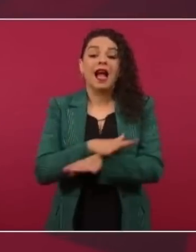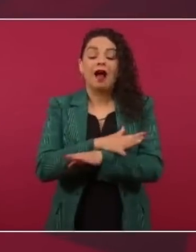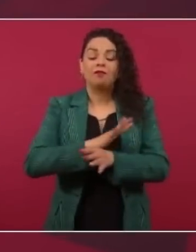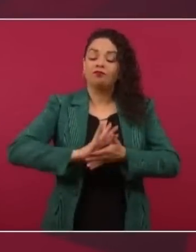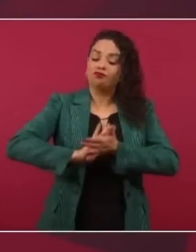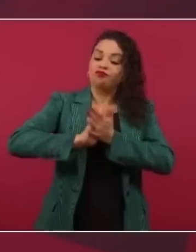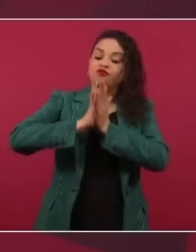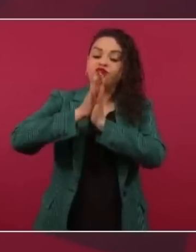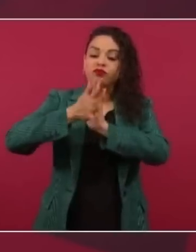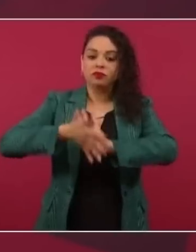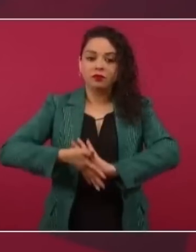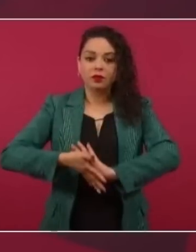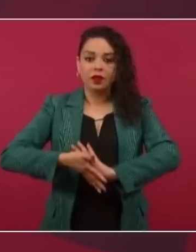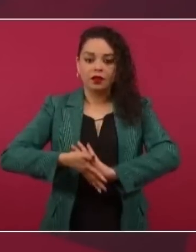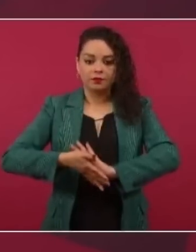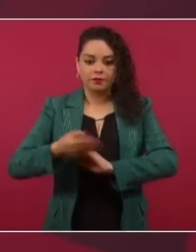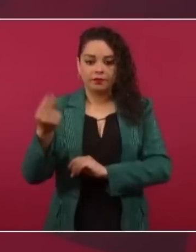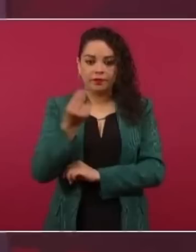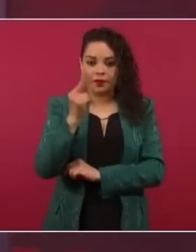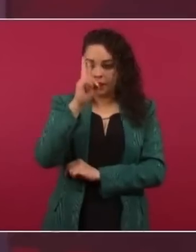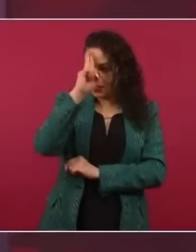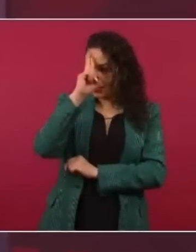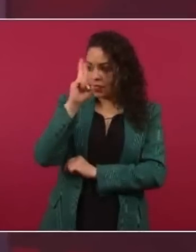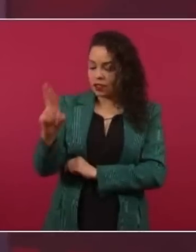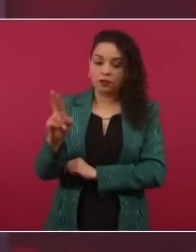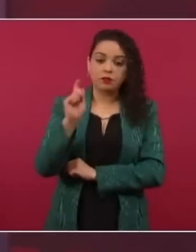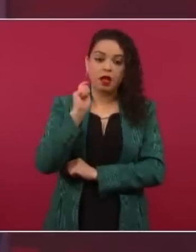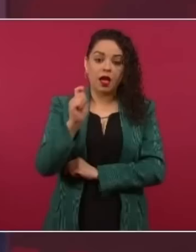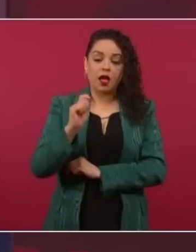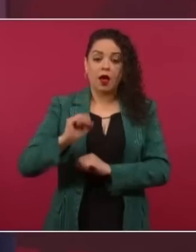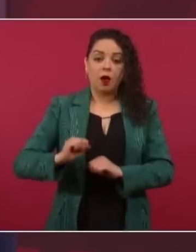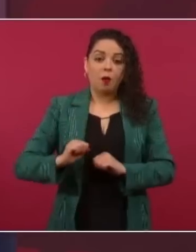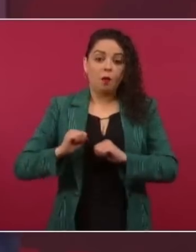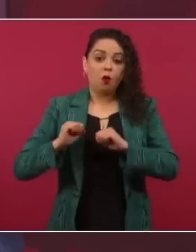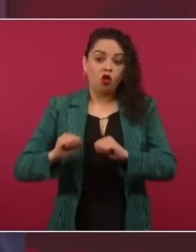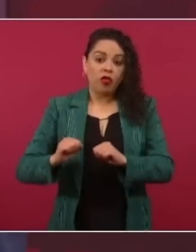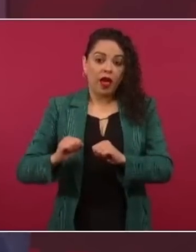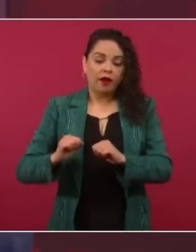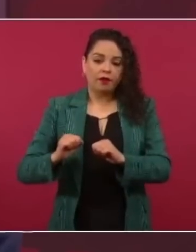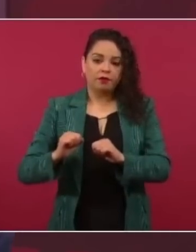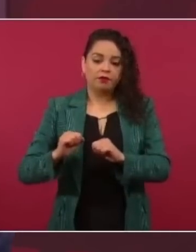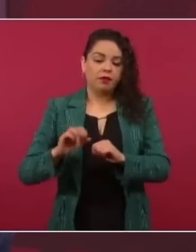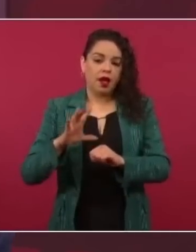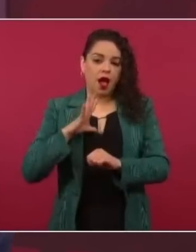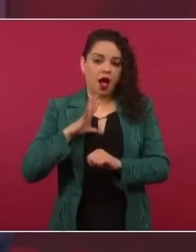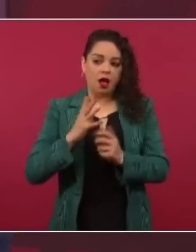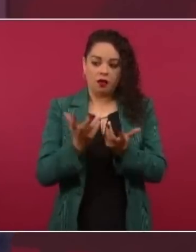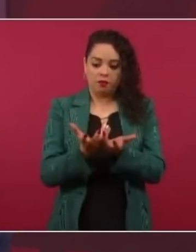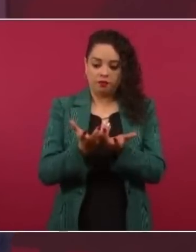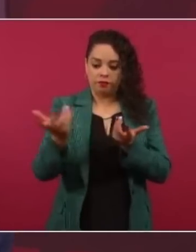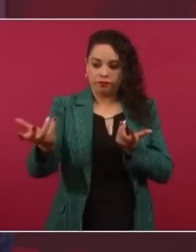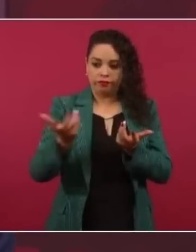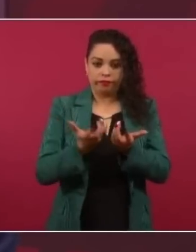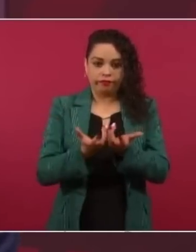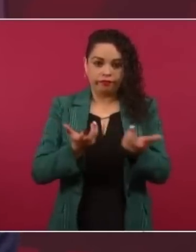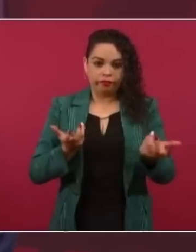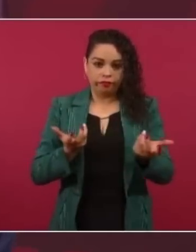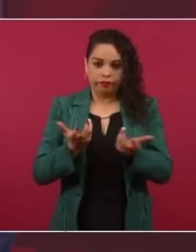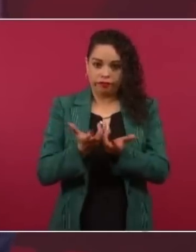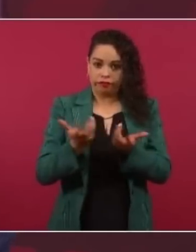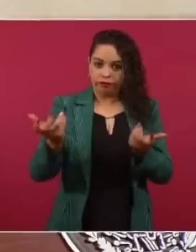Respetando la división, el equilibrio de los poderes, porque hay un auténtico Estado de Derecho, no como